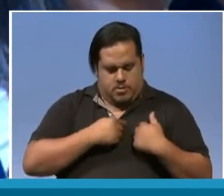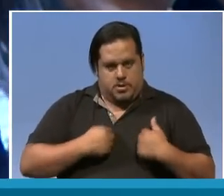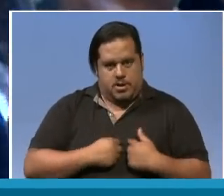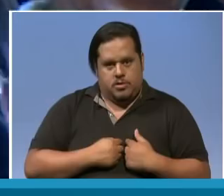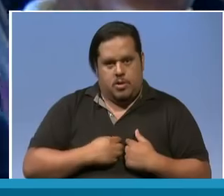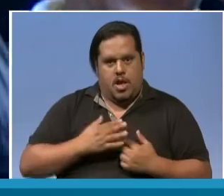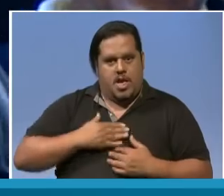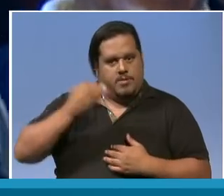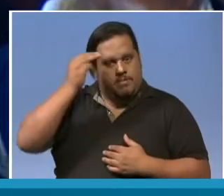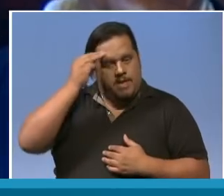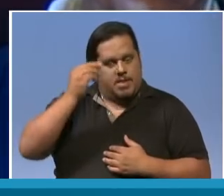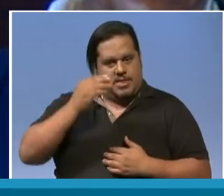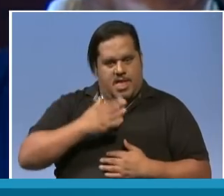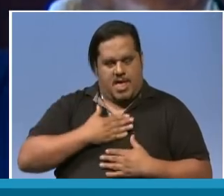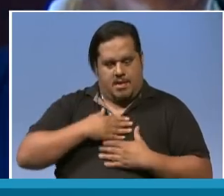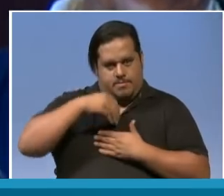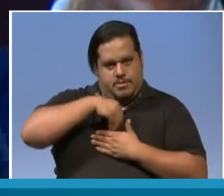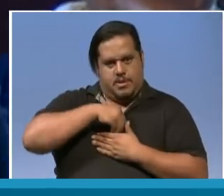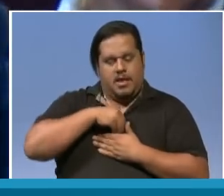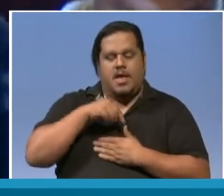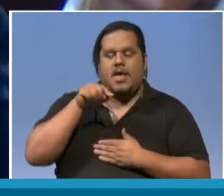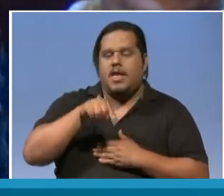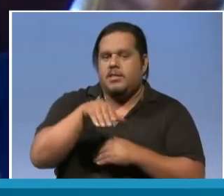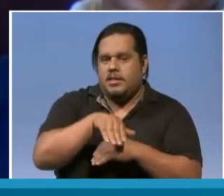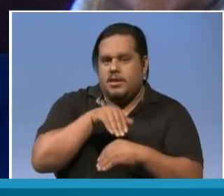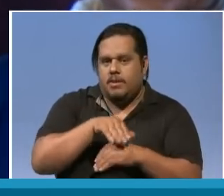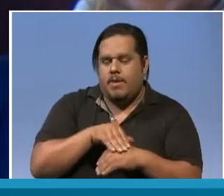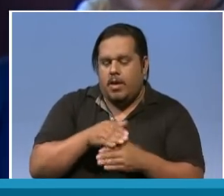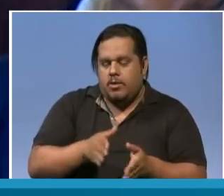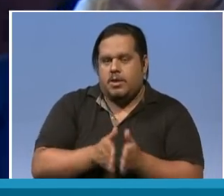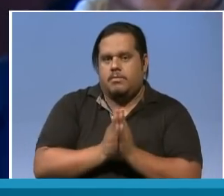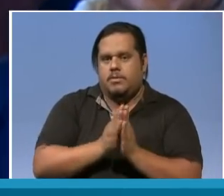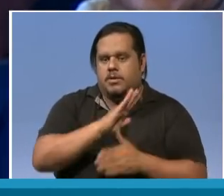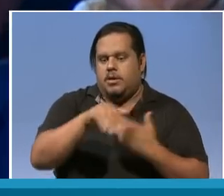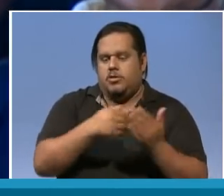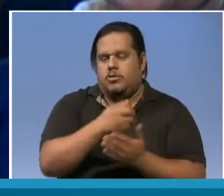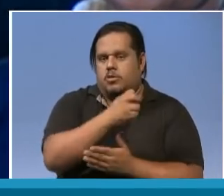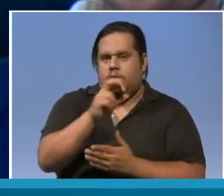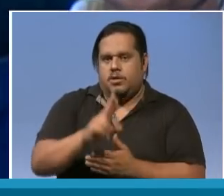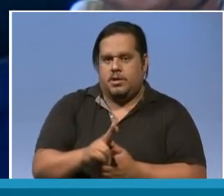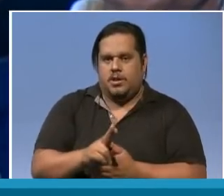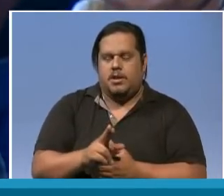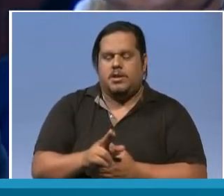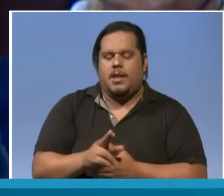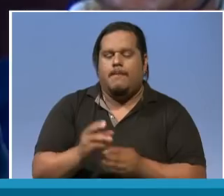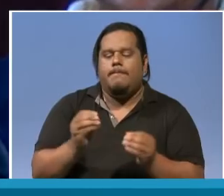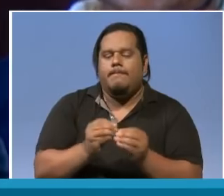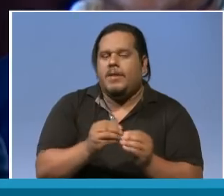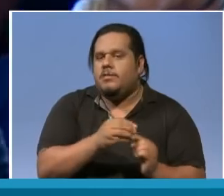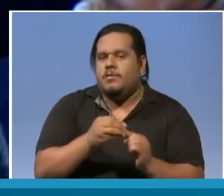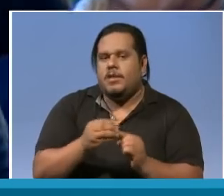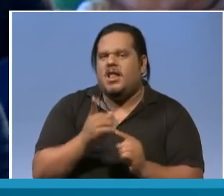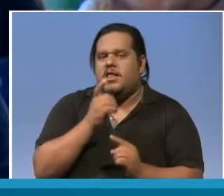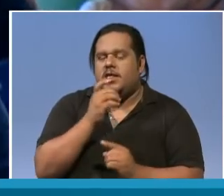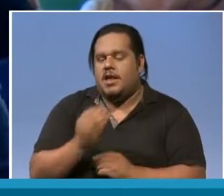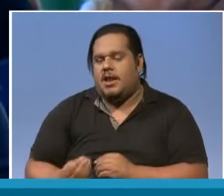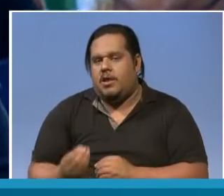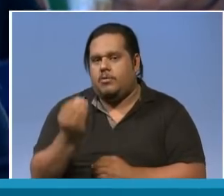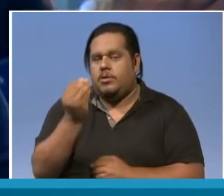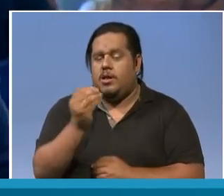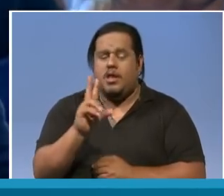ser, es ese llamado que piden los costarricenses, sobre todo la juventud, de que no nos